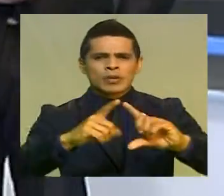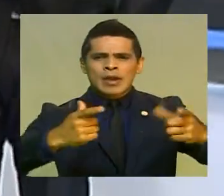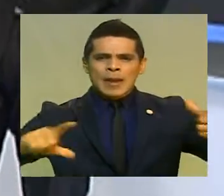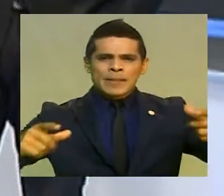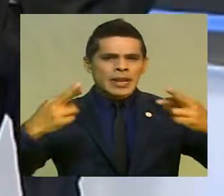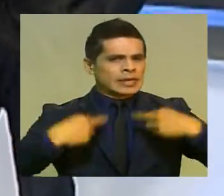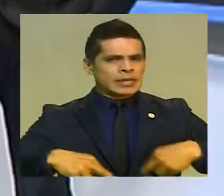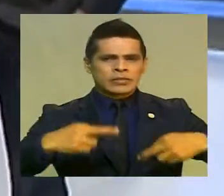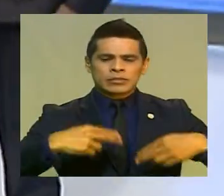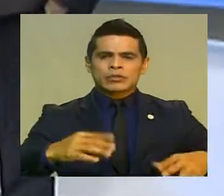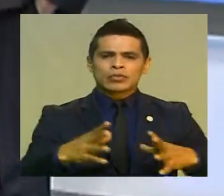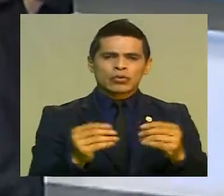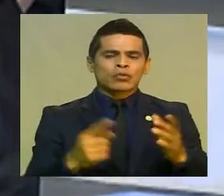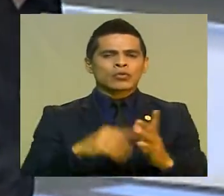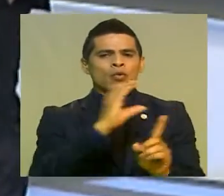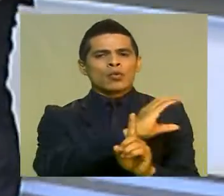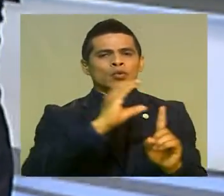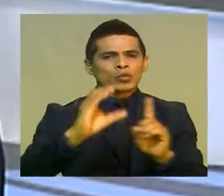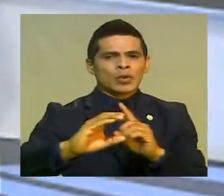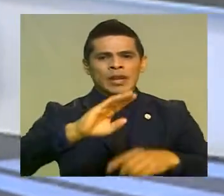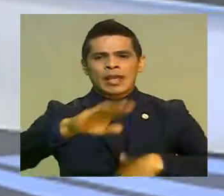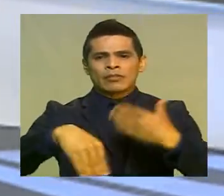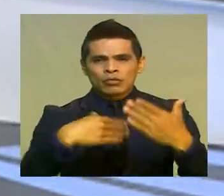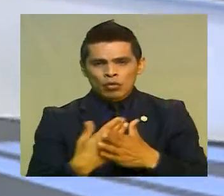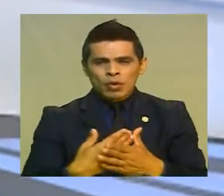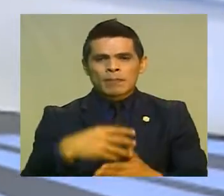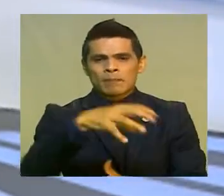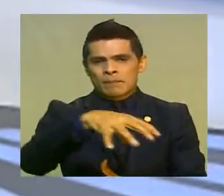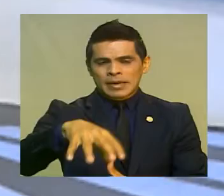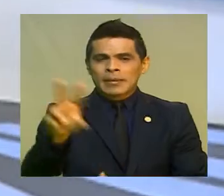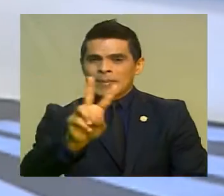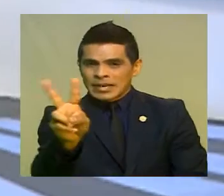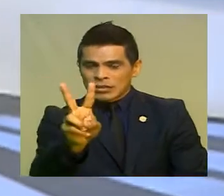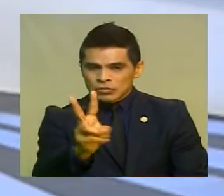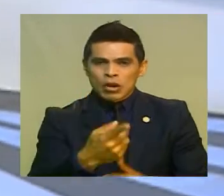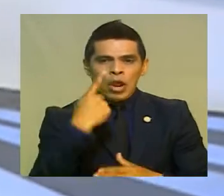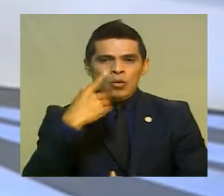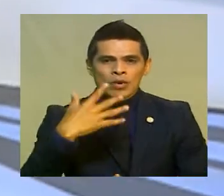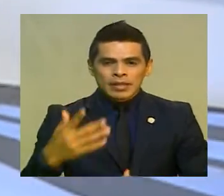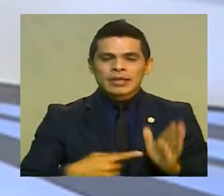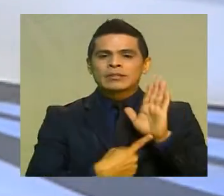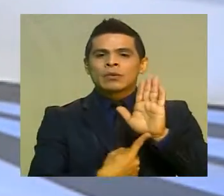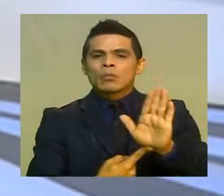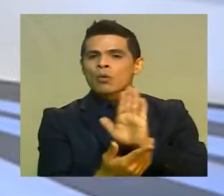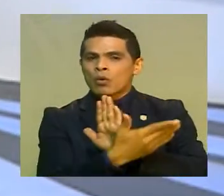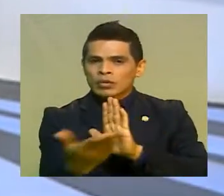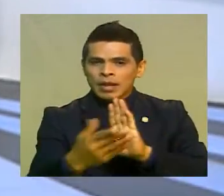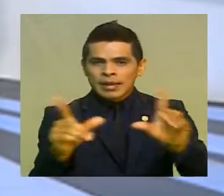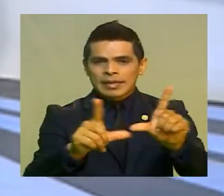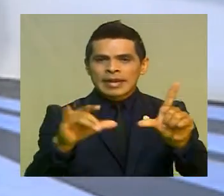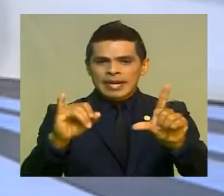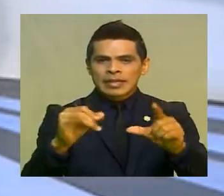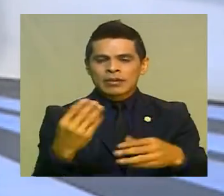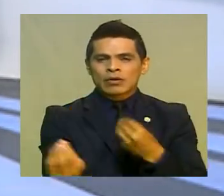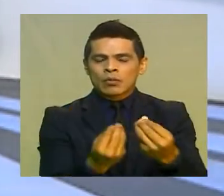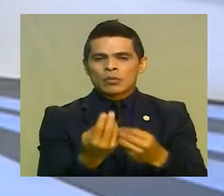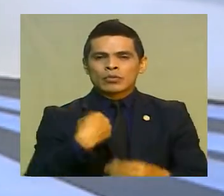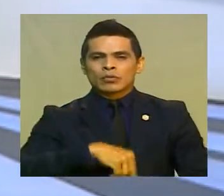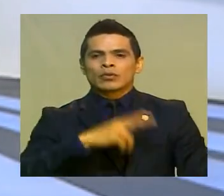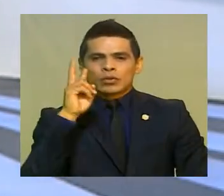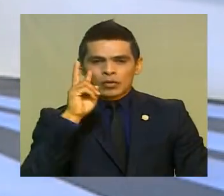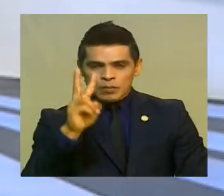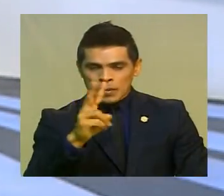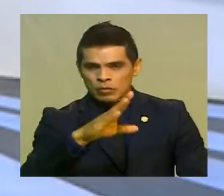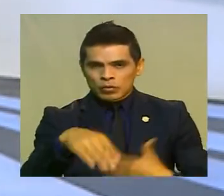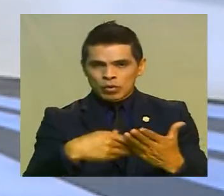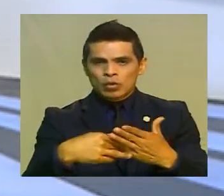del punto de vista cultural en todas partes de venezuela hay una tradición distinta y nos complace mostrar en nuestra pantalla cómo nos vemos los venezolanos